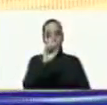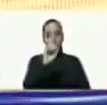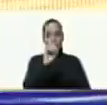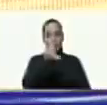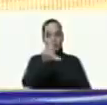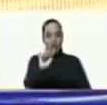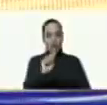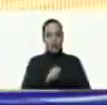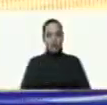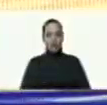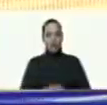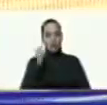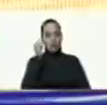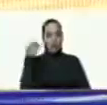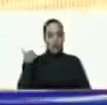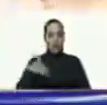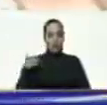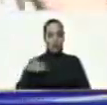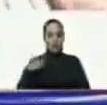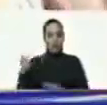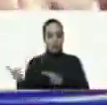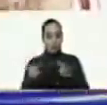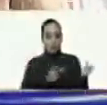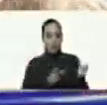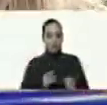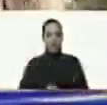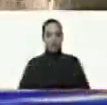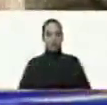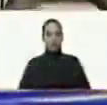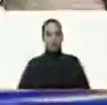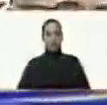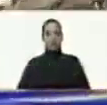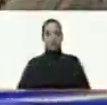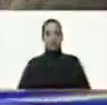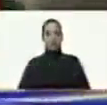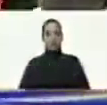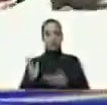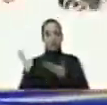correcto, Argentina, bienvenida, Paula.